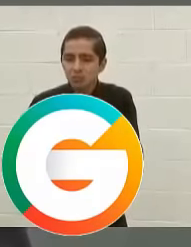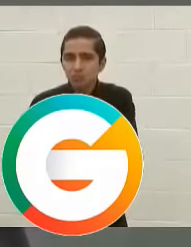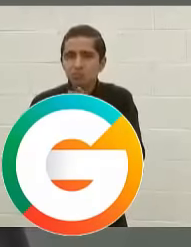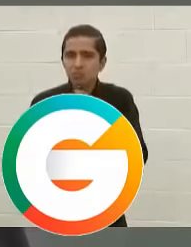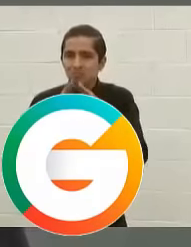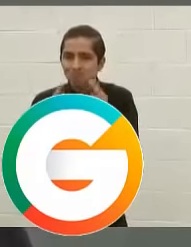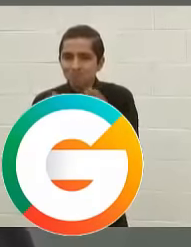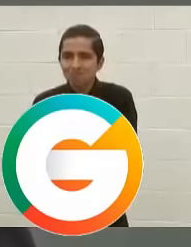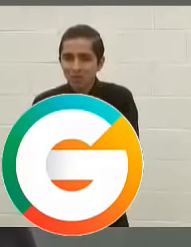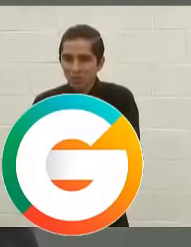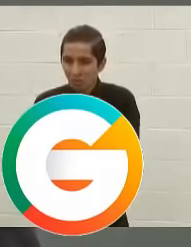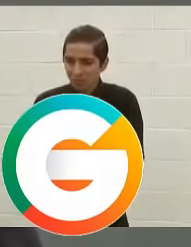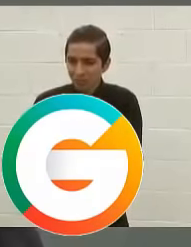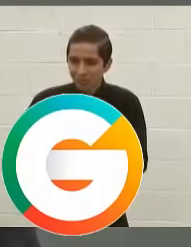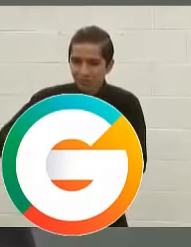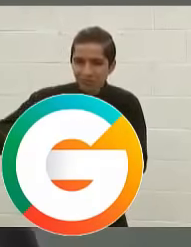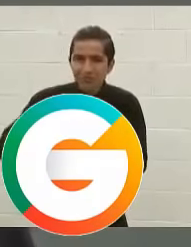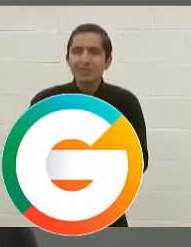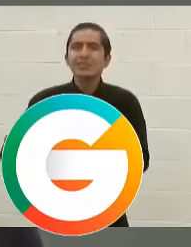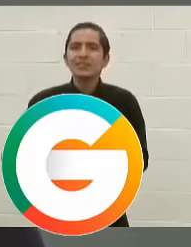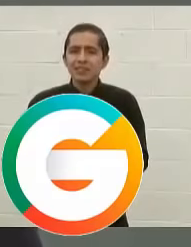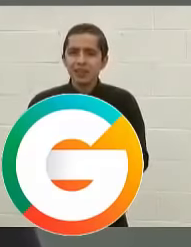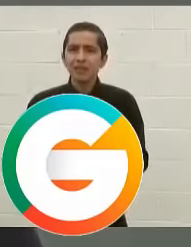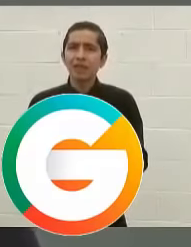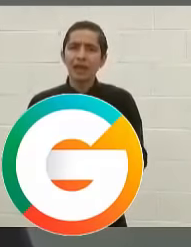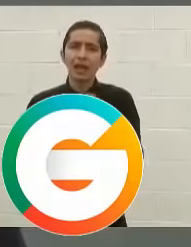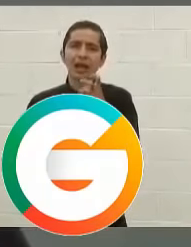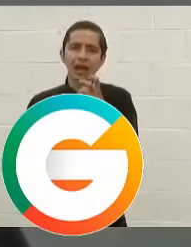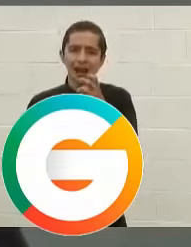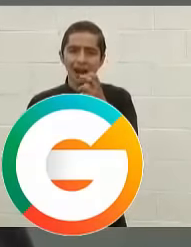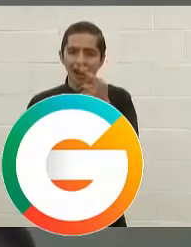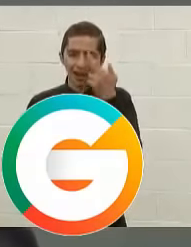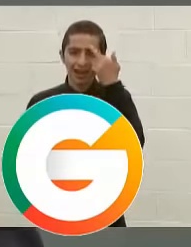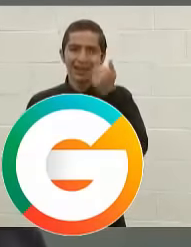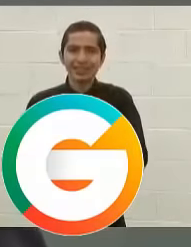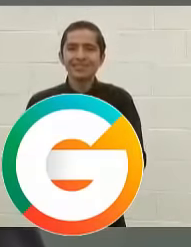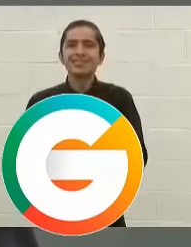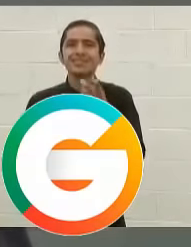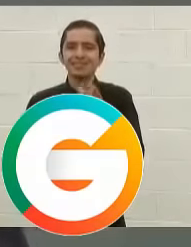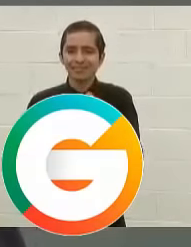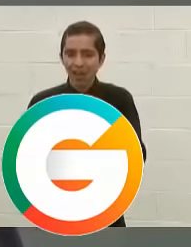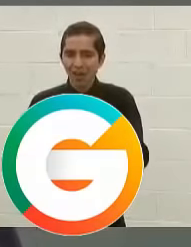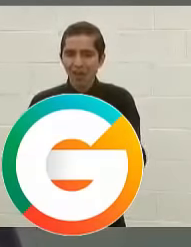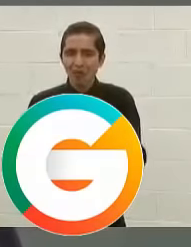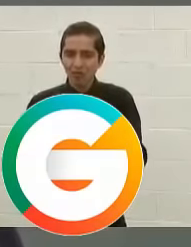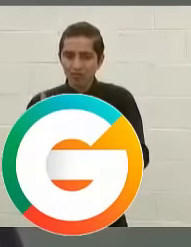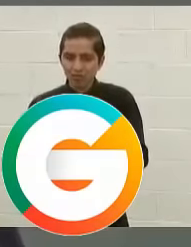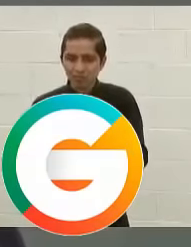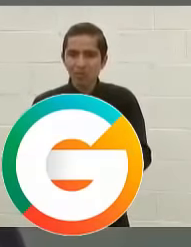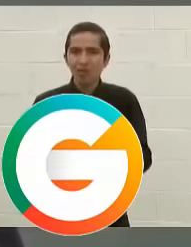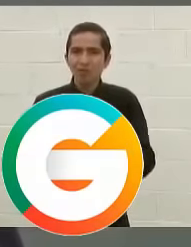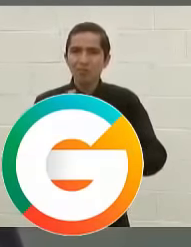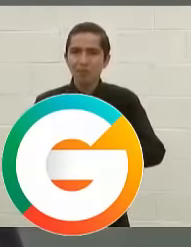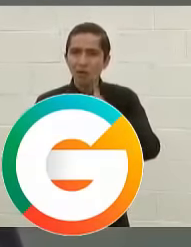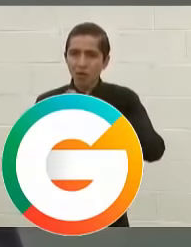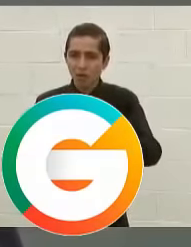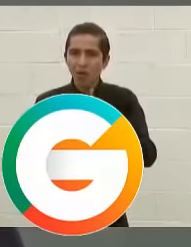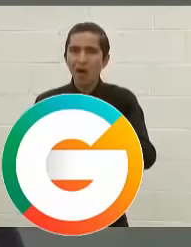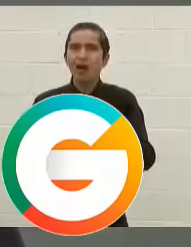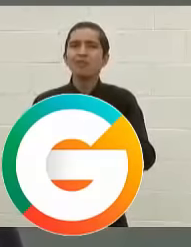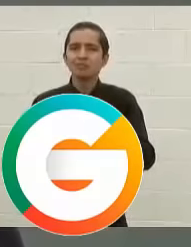grupos criminales, y es en razón de ello que entran en conflicto y